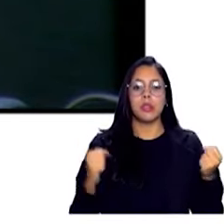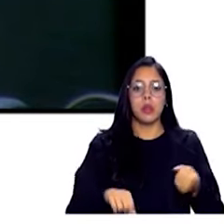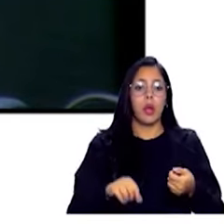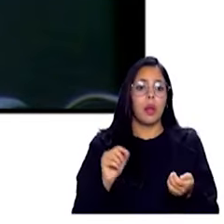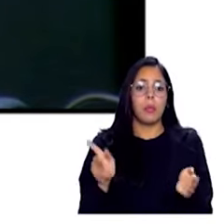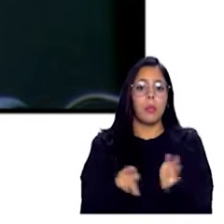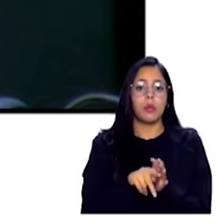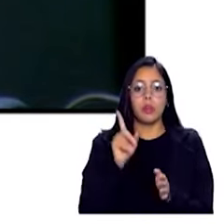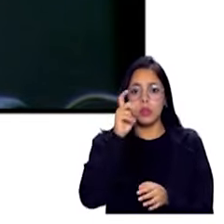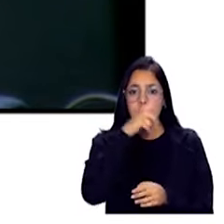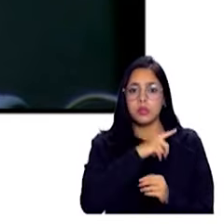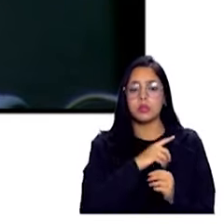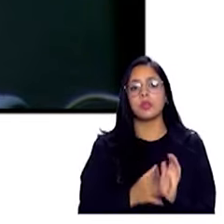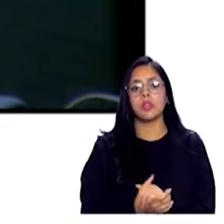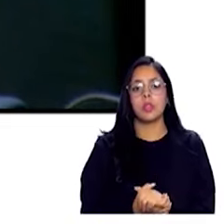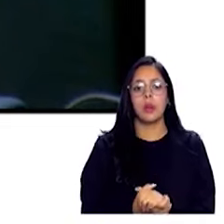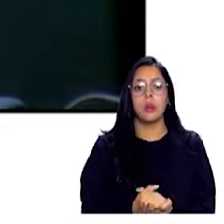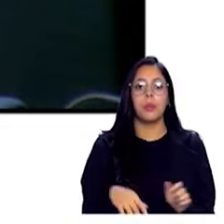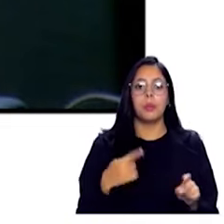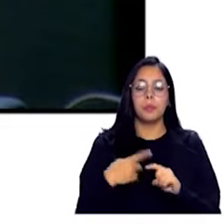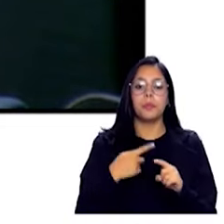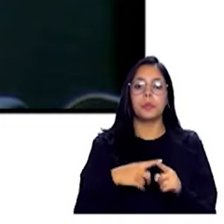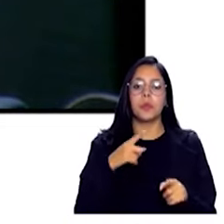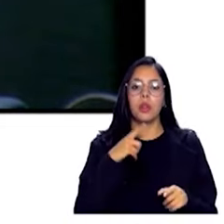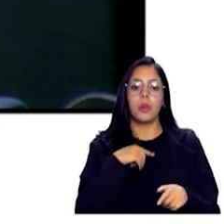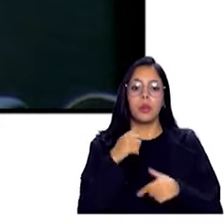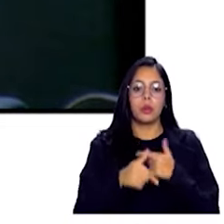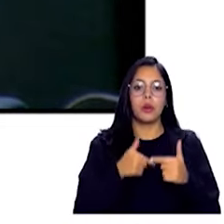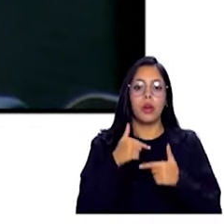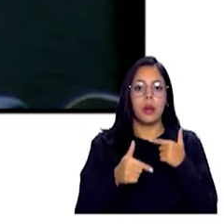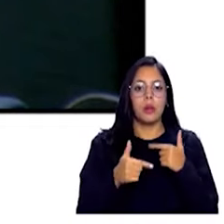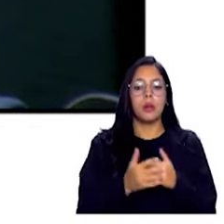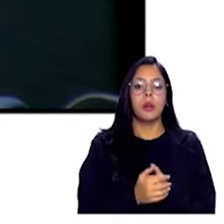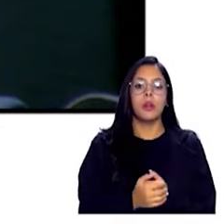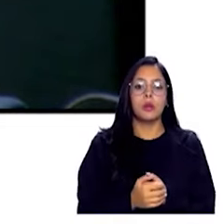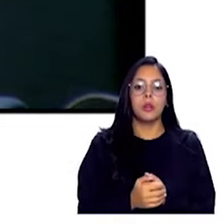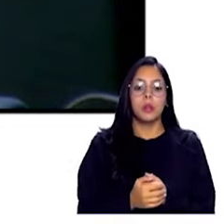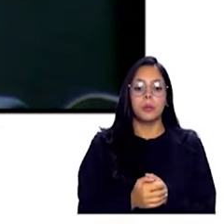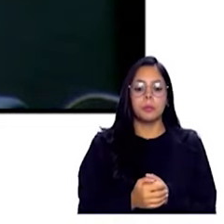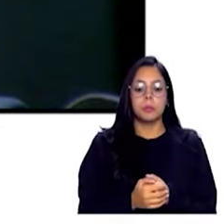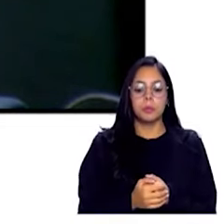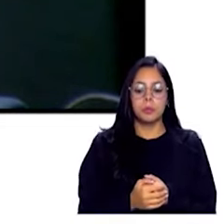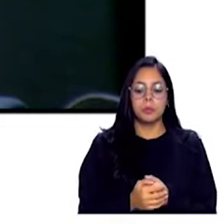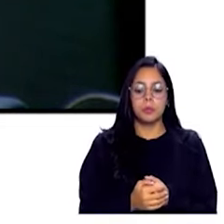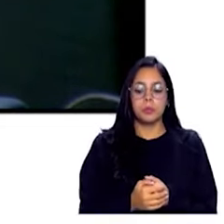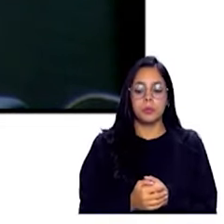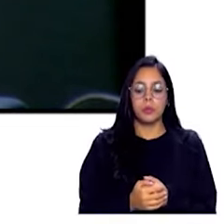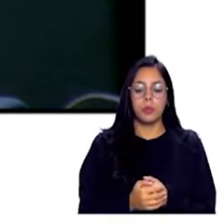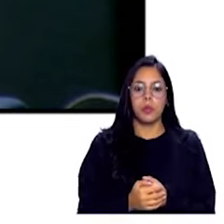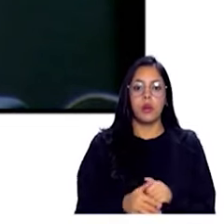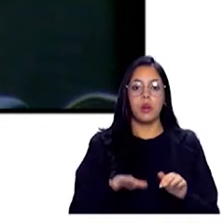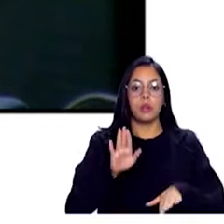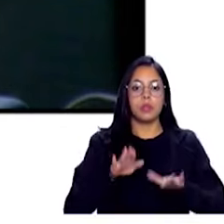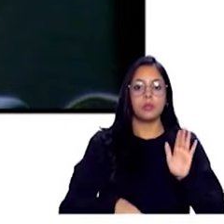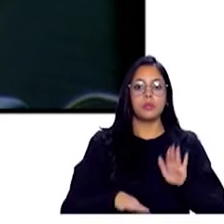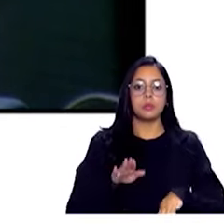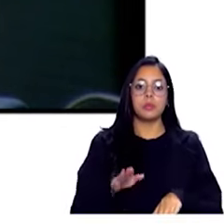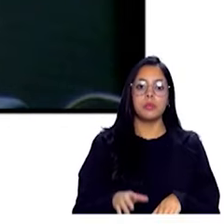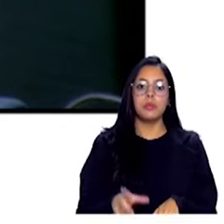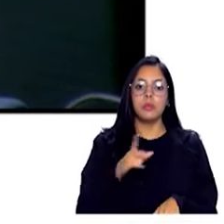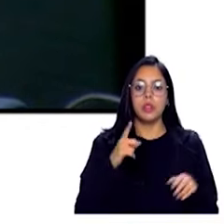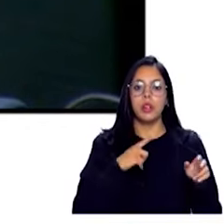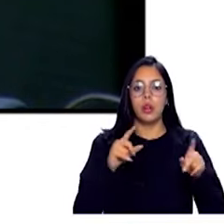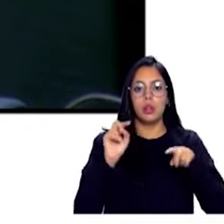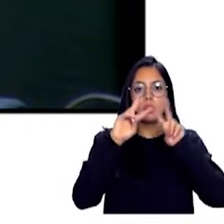nivel de trabajo buo seguro que esto la reunión Y no sei verdaderamente sebera se